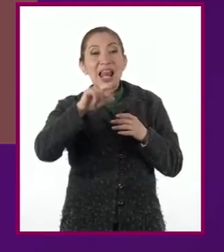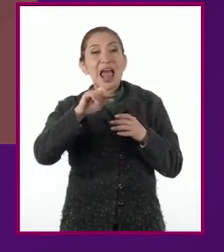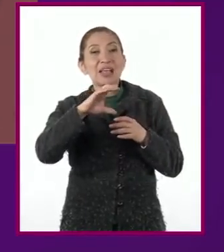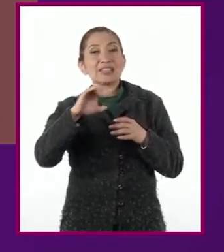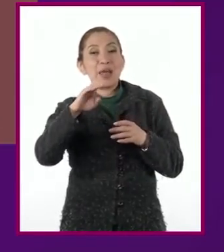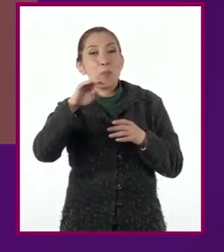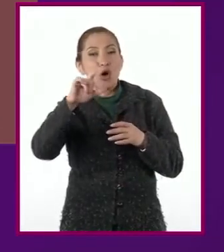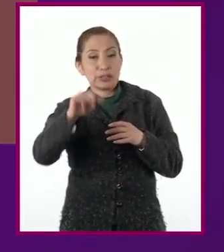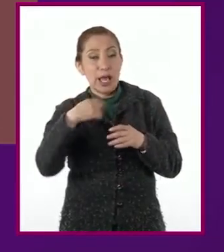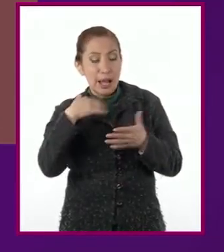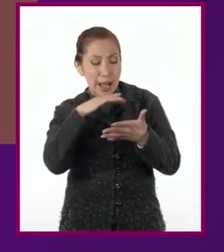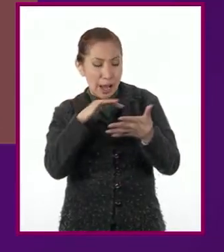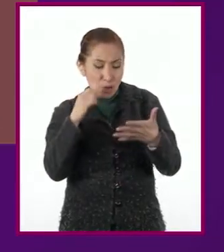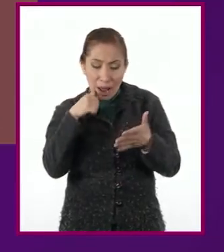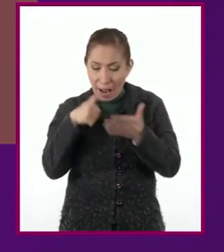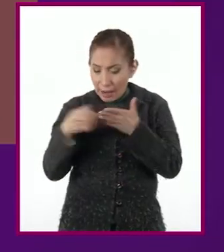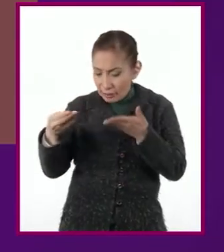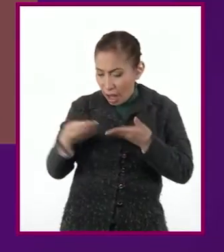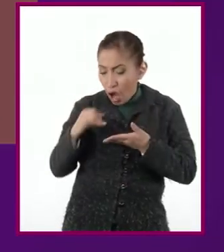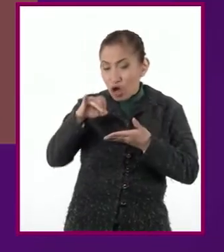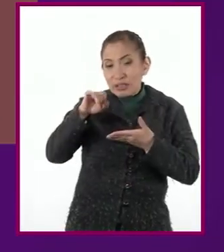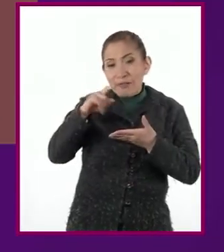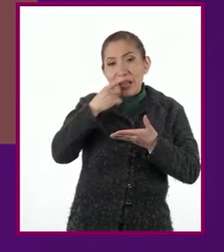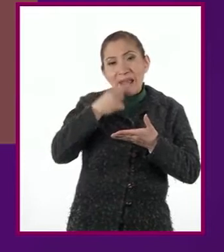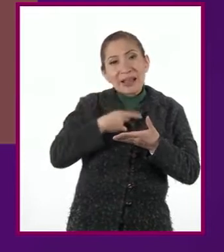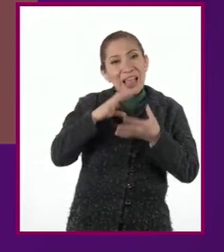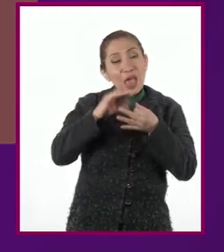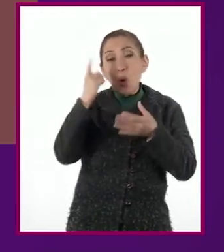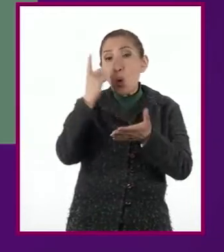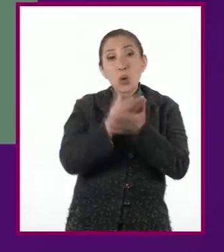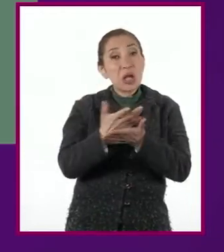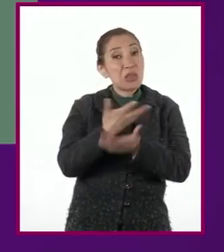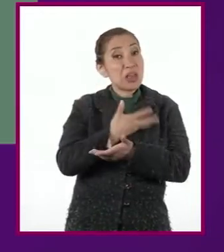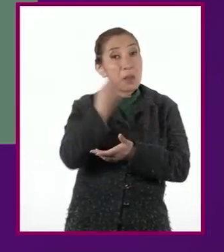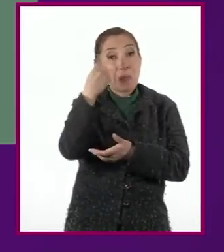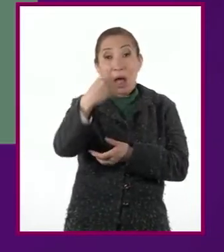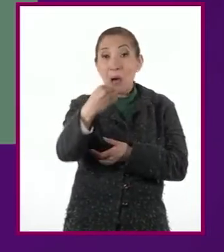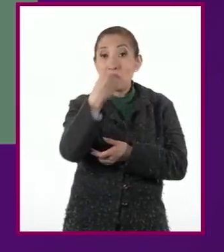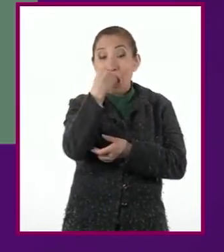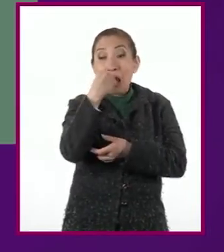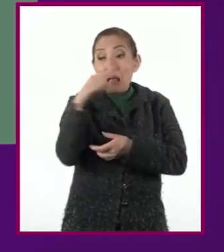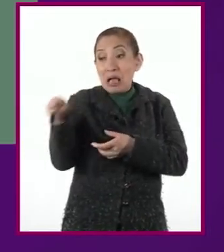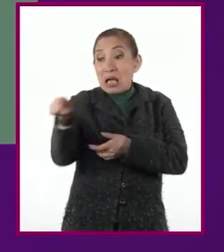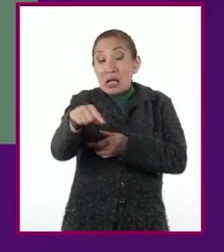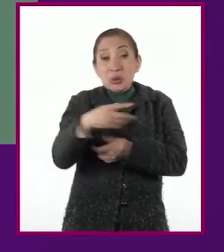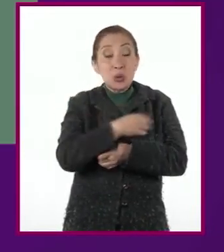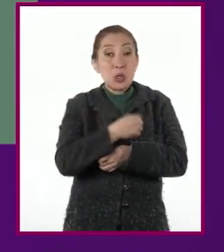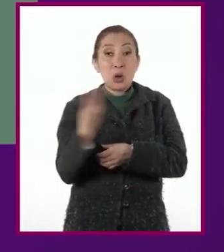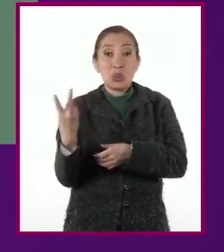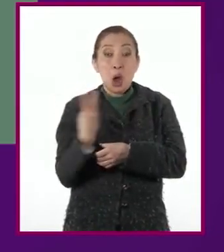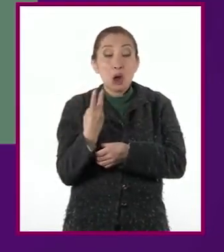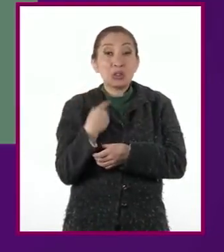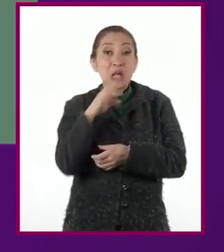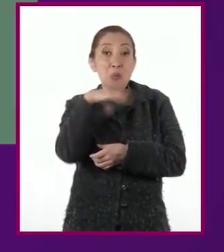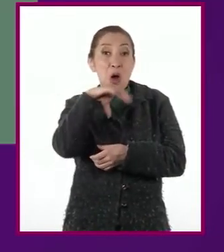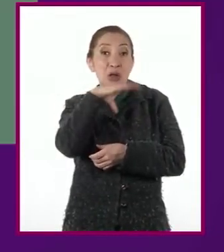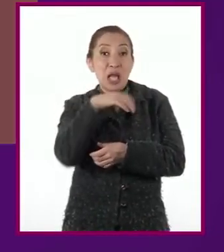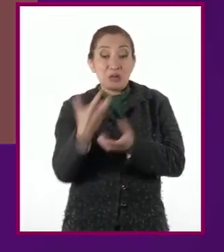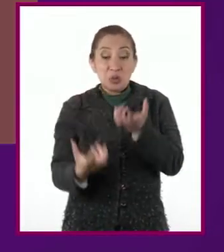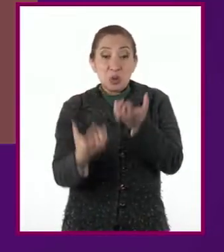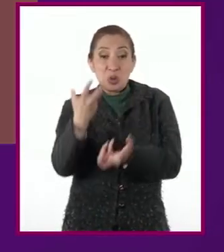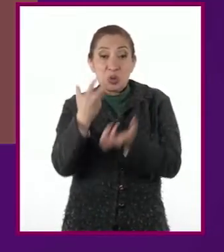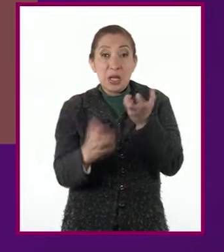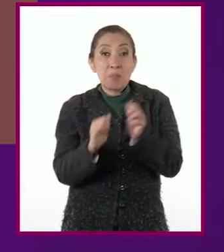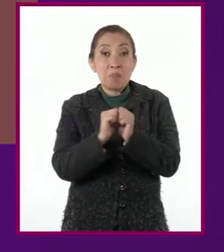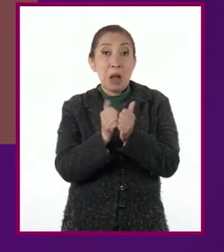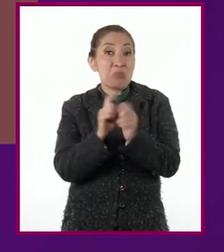Cebolla, tras leer una carta donde Josefina le relata que lo único que tienen para comer ella y su hijo son cebollas hervidas